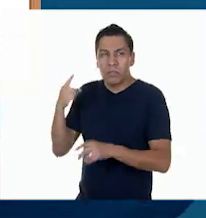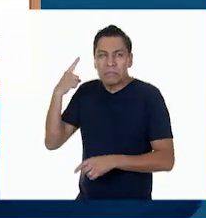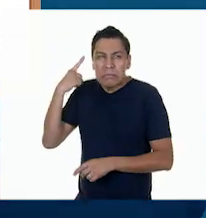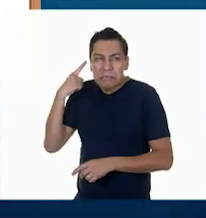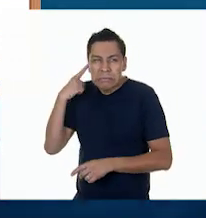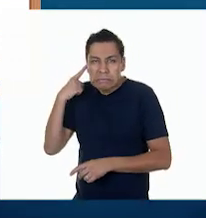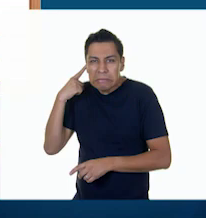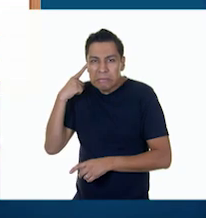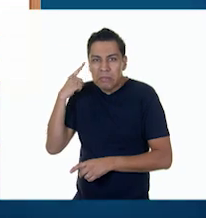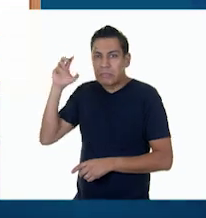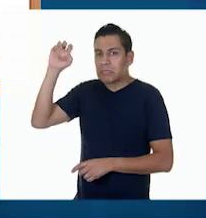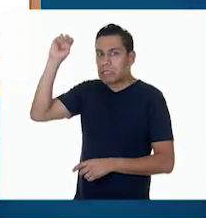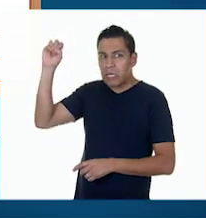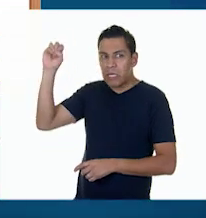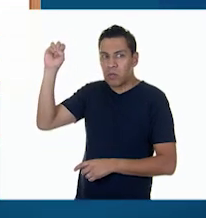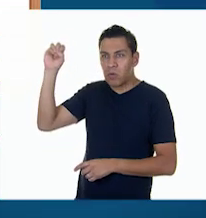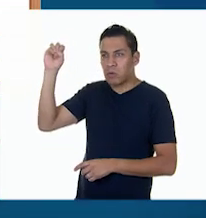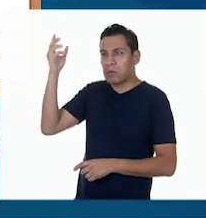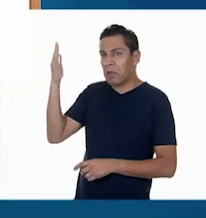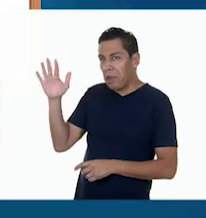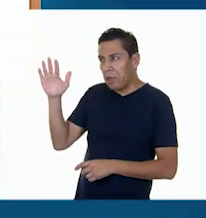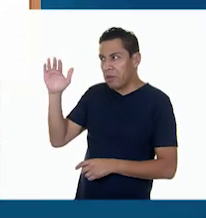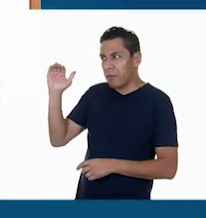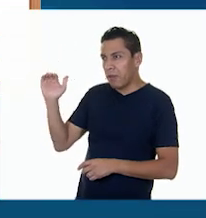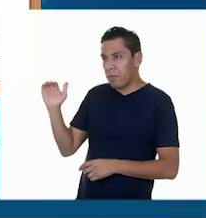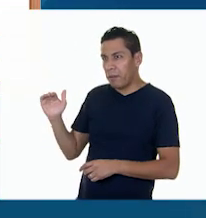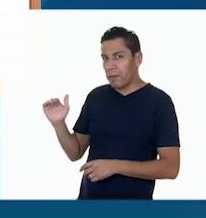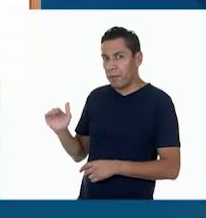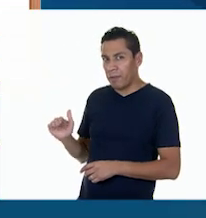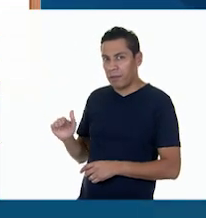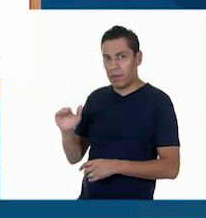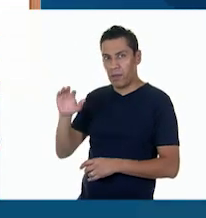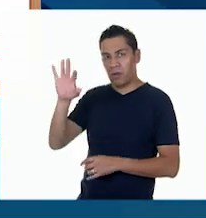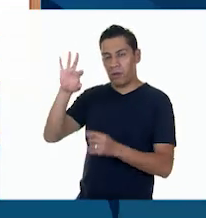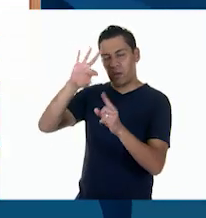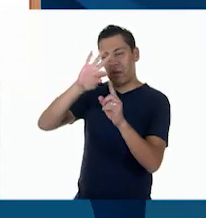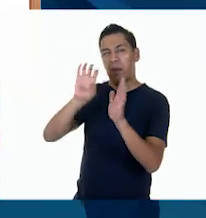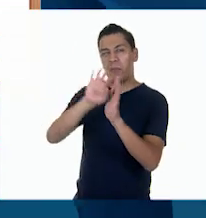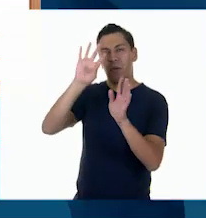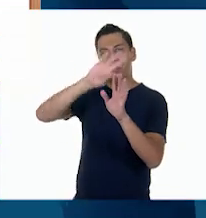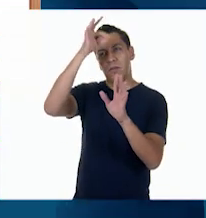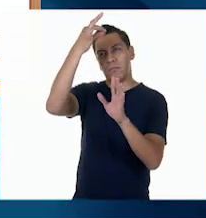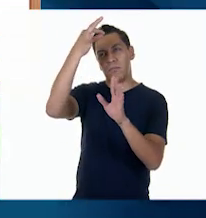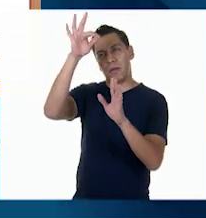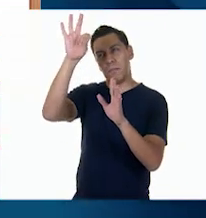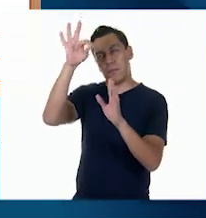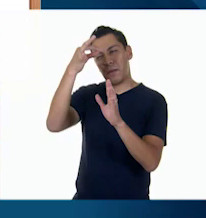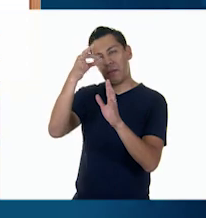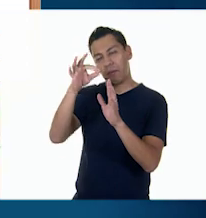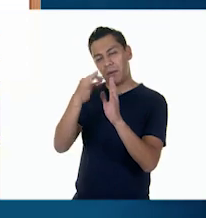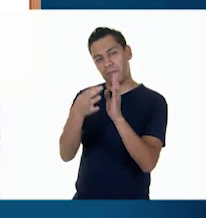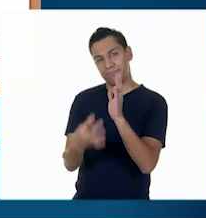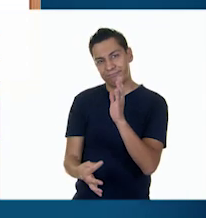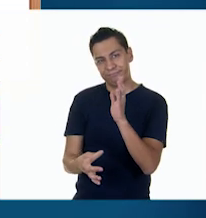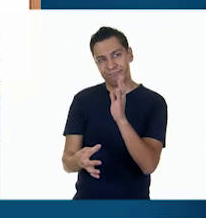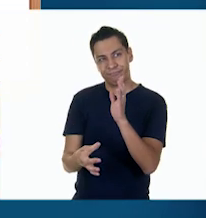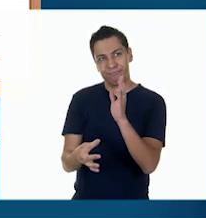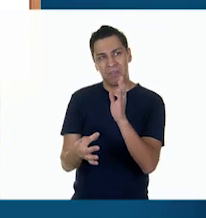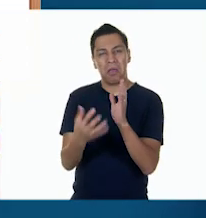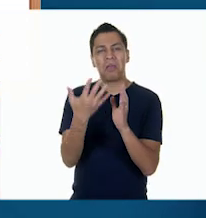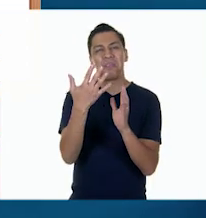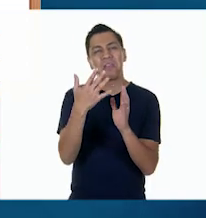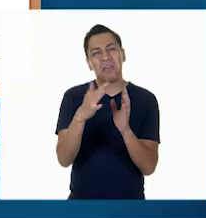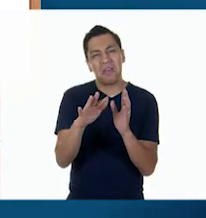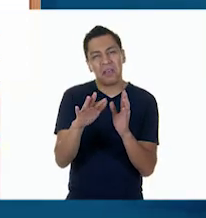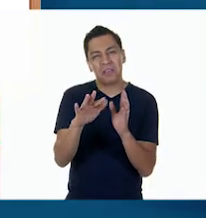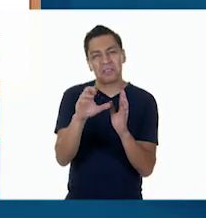o decibeles. Caída de hojas, respiración, pisadas suaves, de 10 a 20 decibeles.